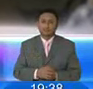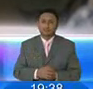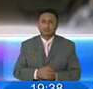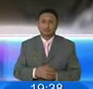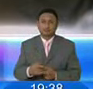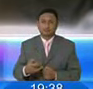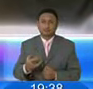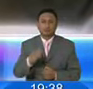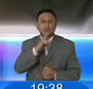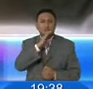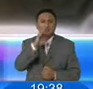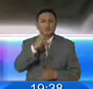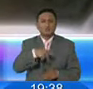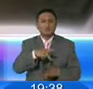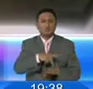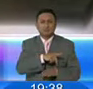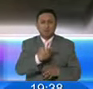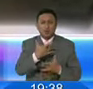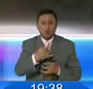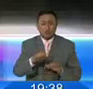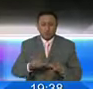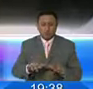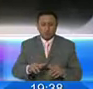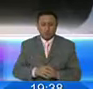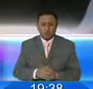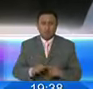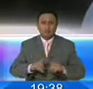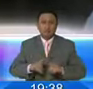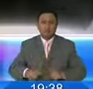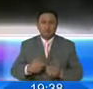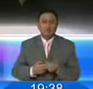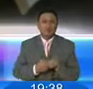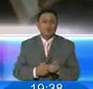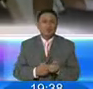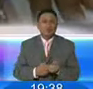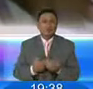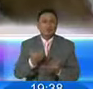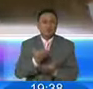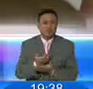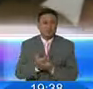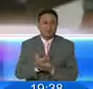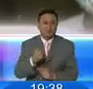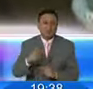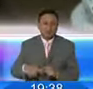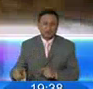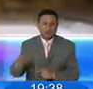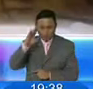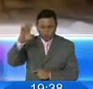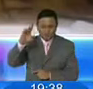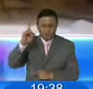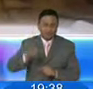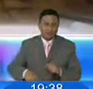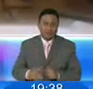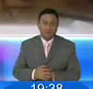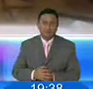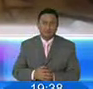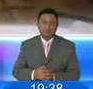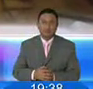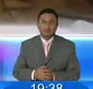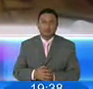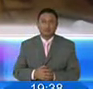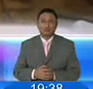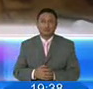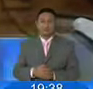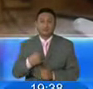una profesional. Le encantan las computadoras, pero la falta de recursos económicos ha truncado ese sueño. O sea, mi papá no me pudo